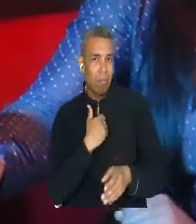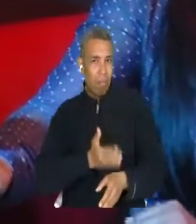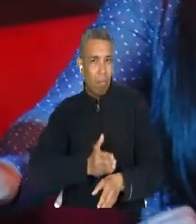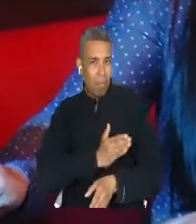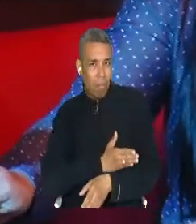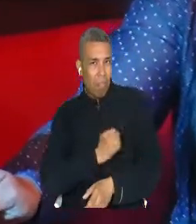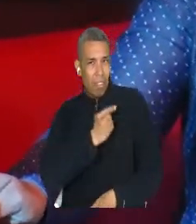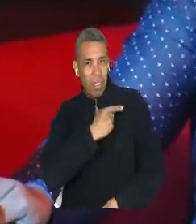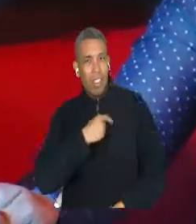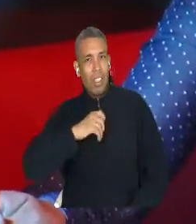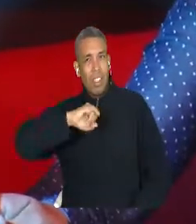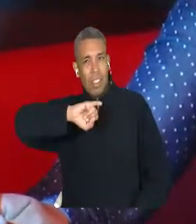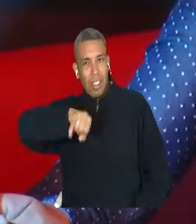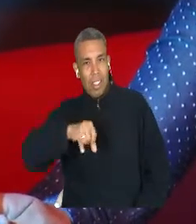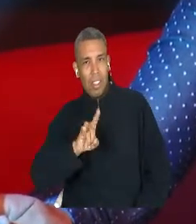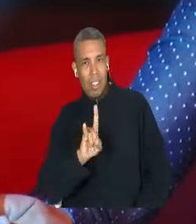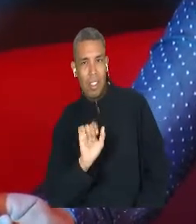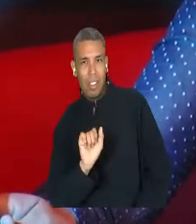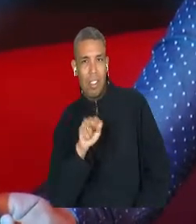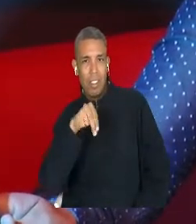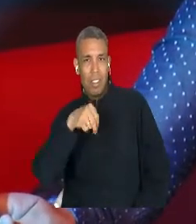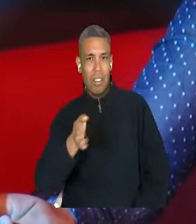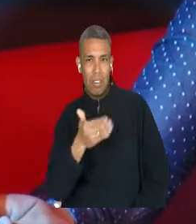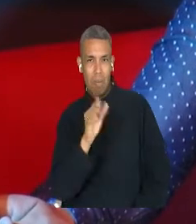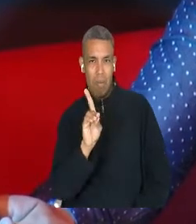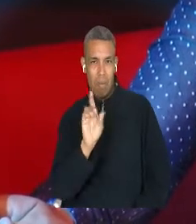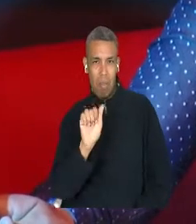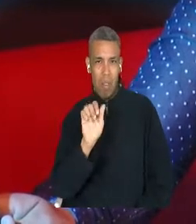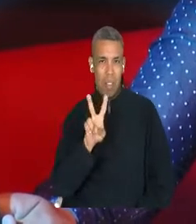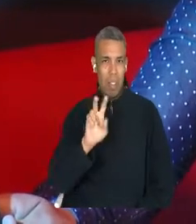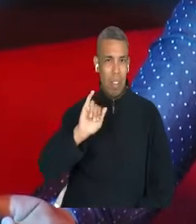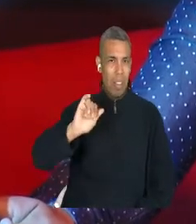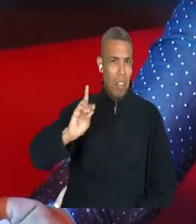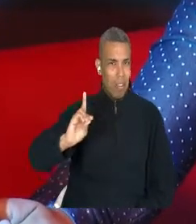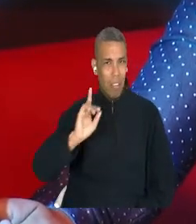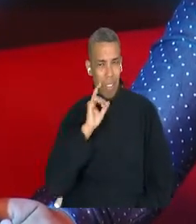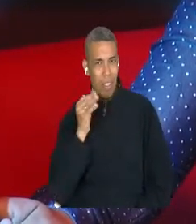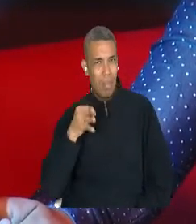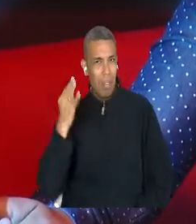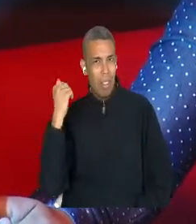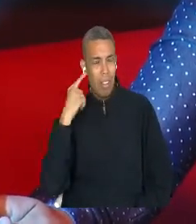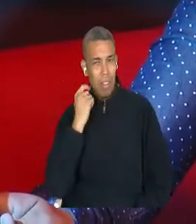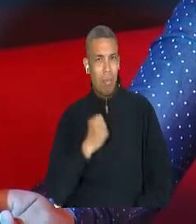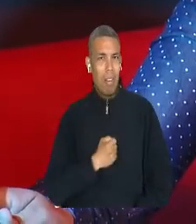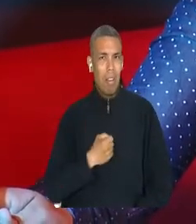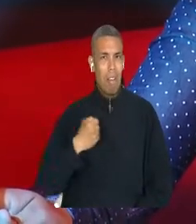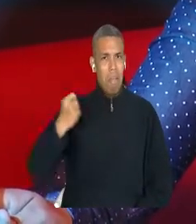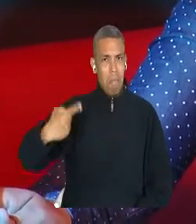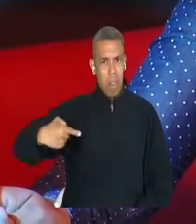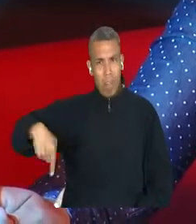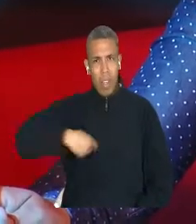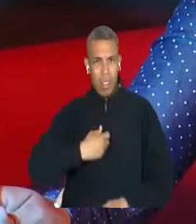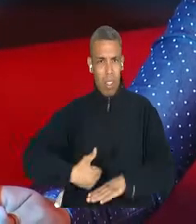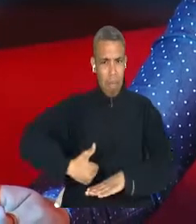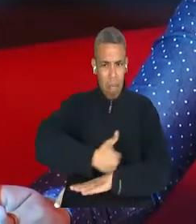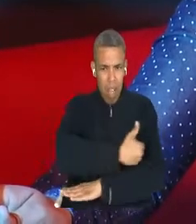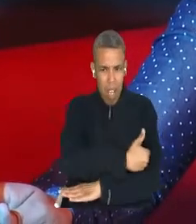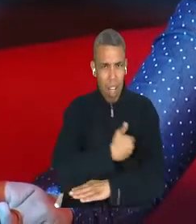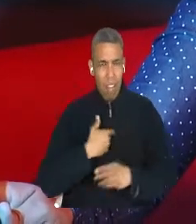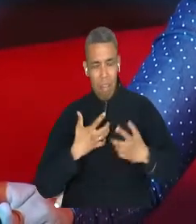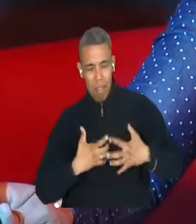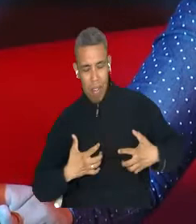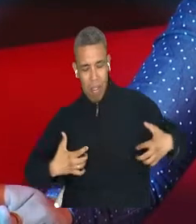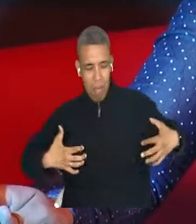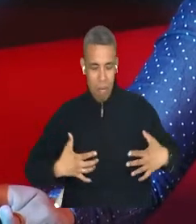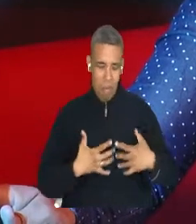del primer piso siempre ha funcionado como un ambiente de bar-restaurante. principalmente con música de vallenato